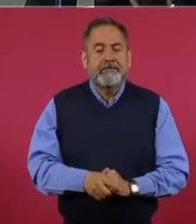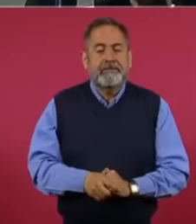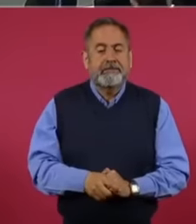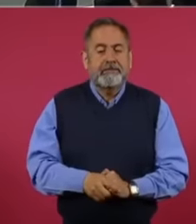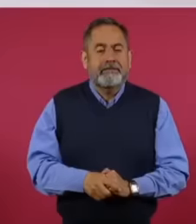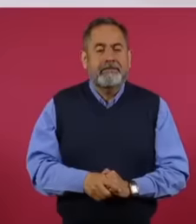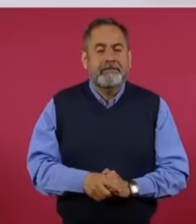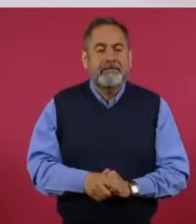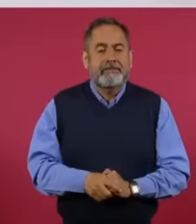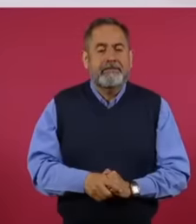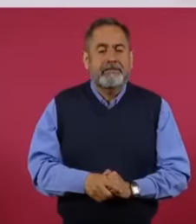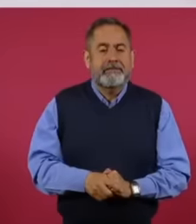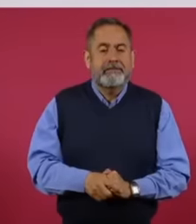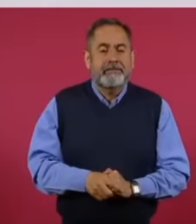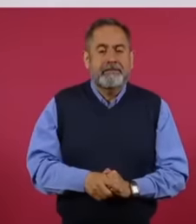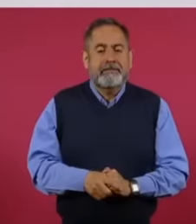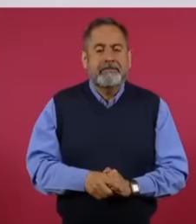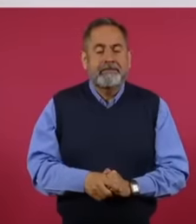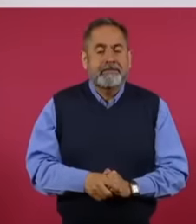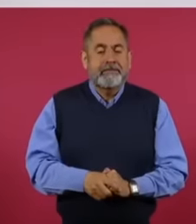hay que